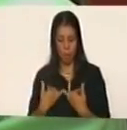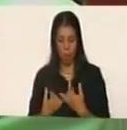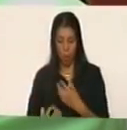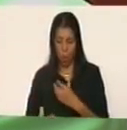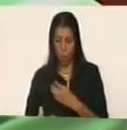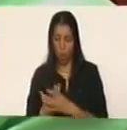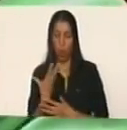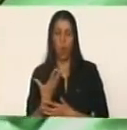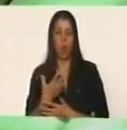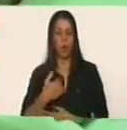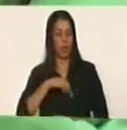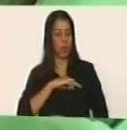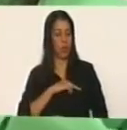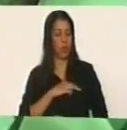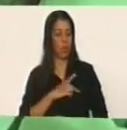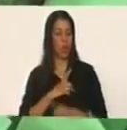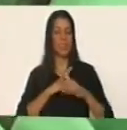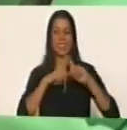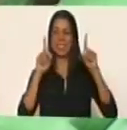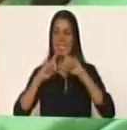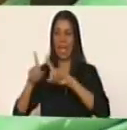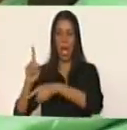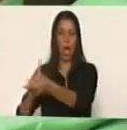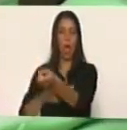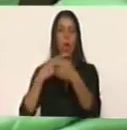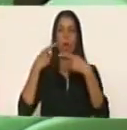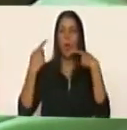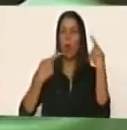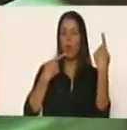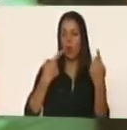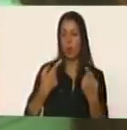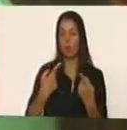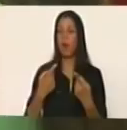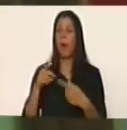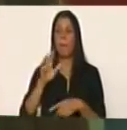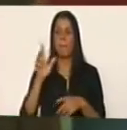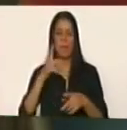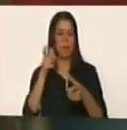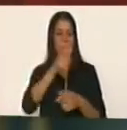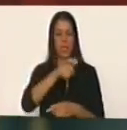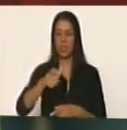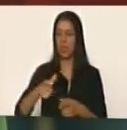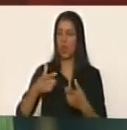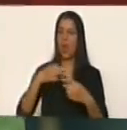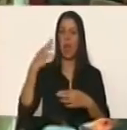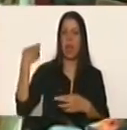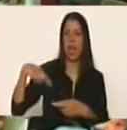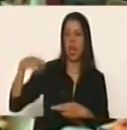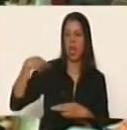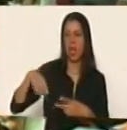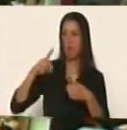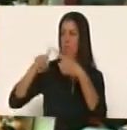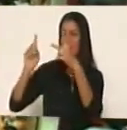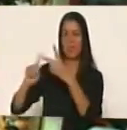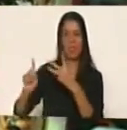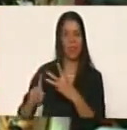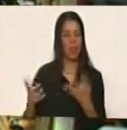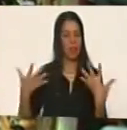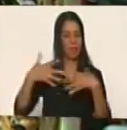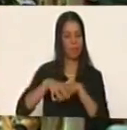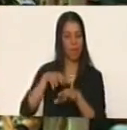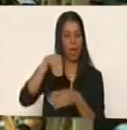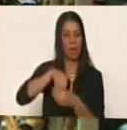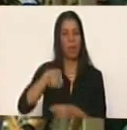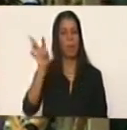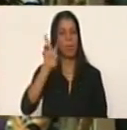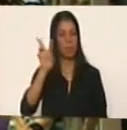somos. Nosotros somos diversidad, nosotros somos un país donde caben todas las razas y todas las religiones, pero también hemos vivido lo que hemos vivido